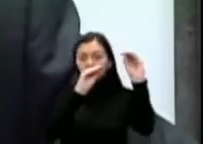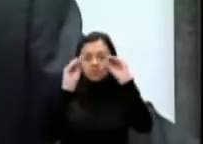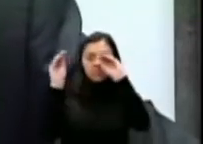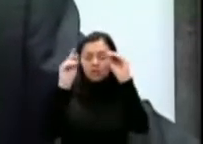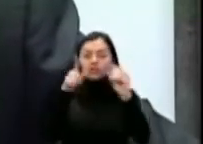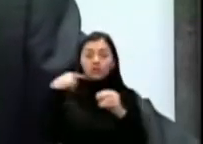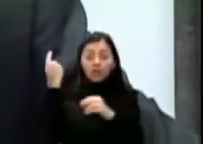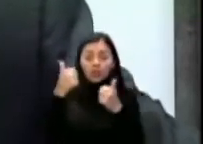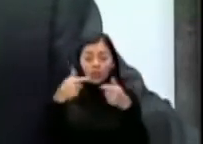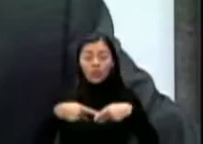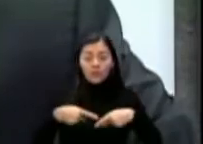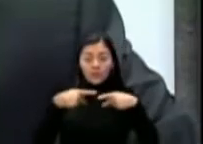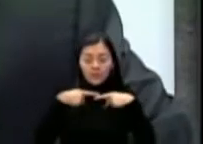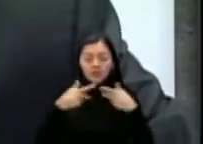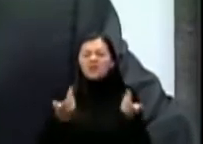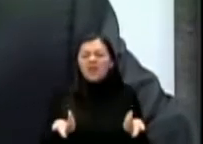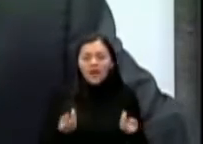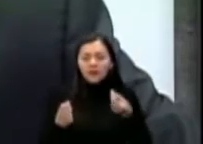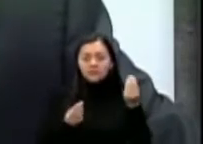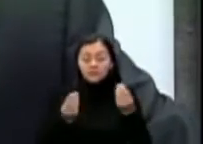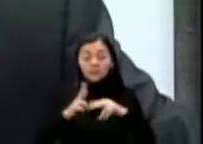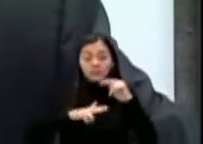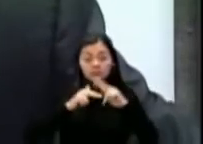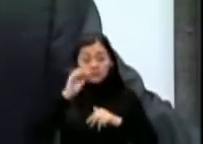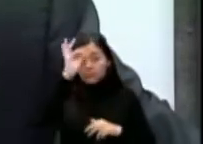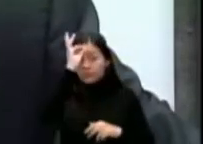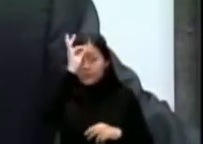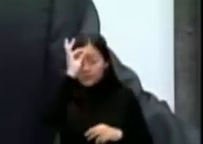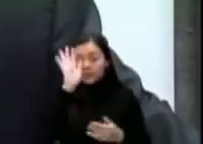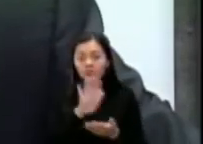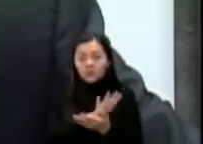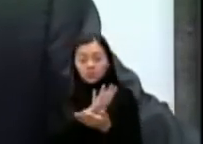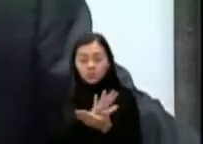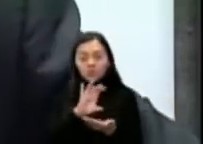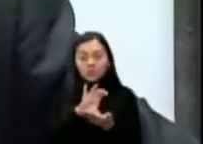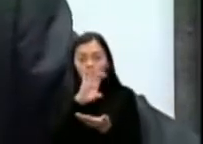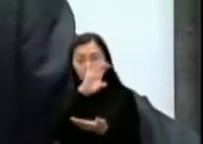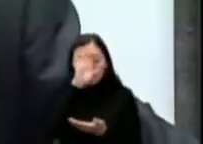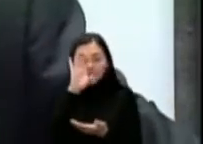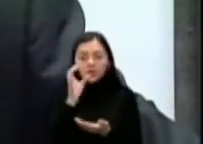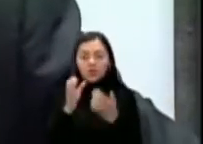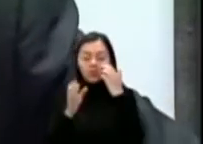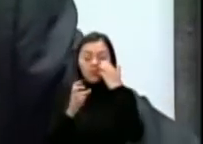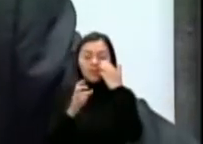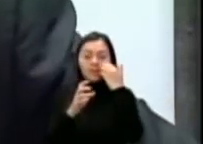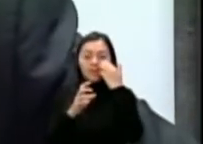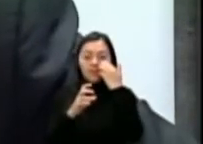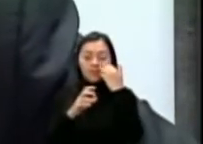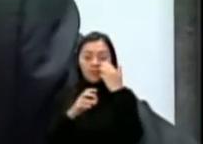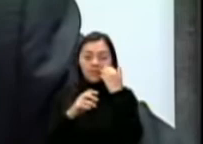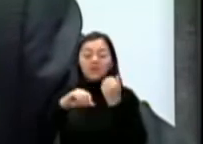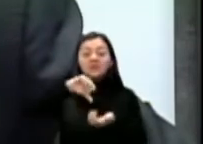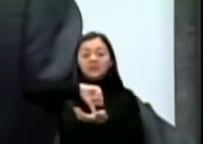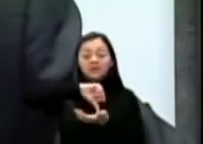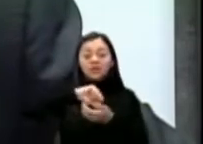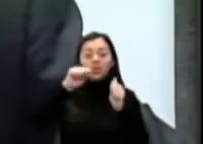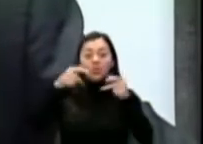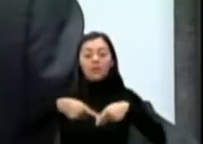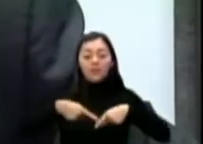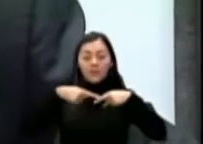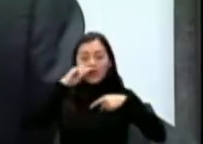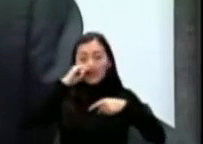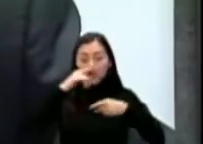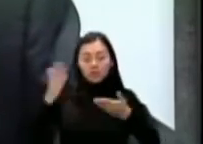ciudadanía hospitales escuelas carreteras colegios centros de atención de buen vivir para nuestros